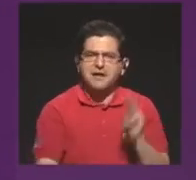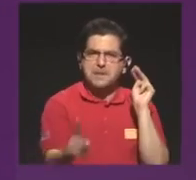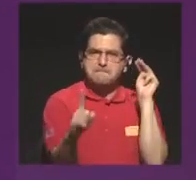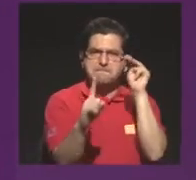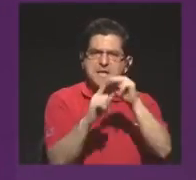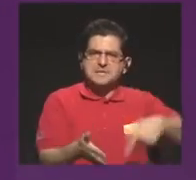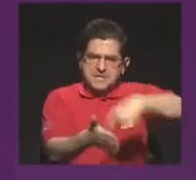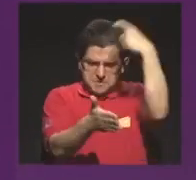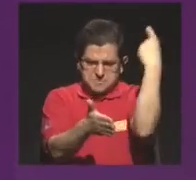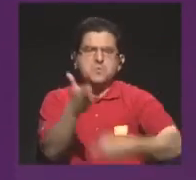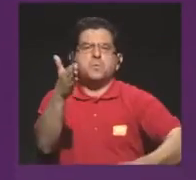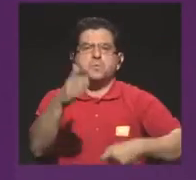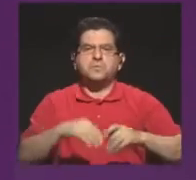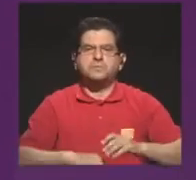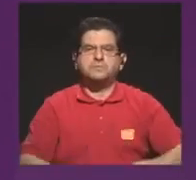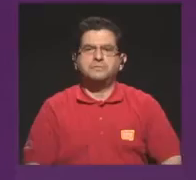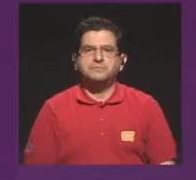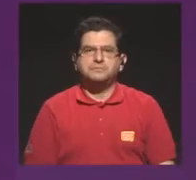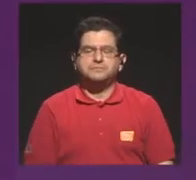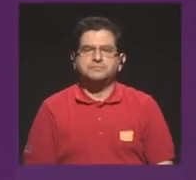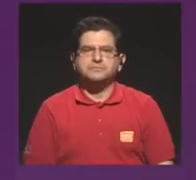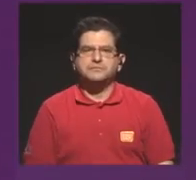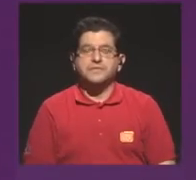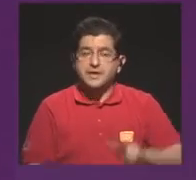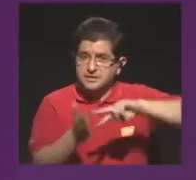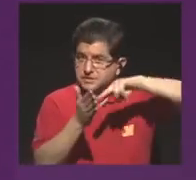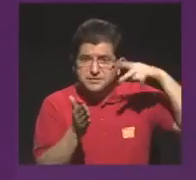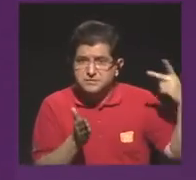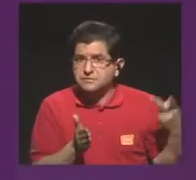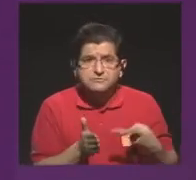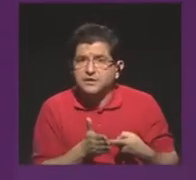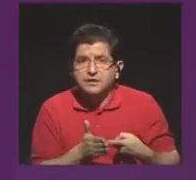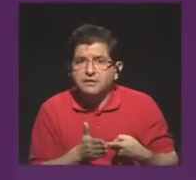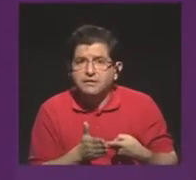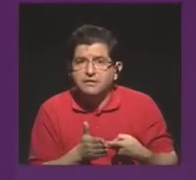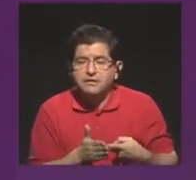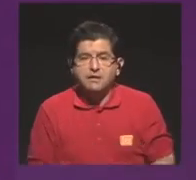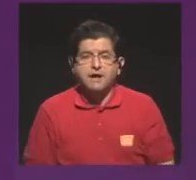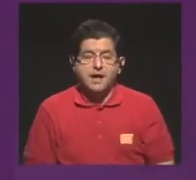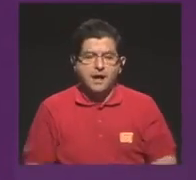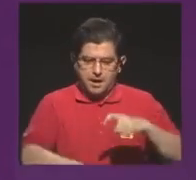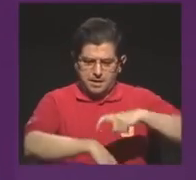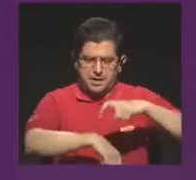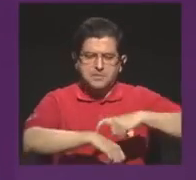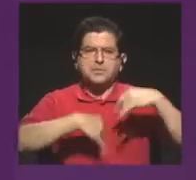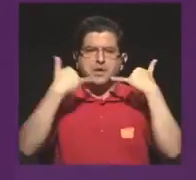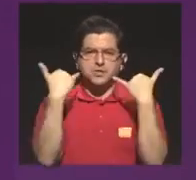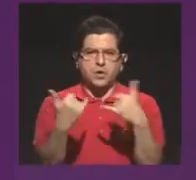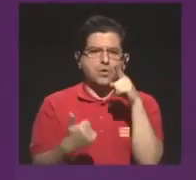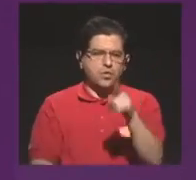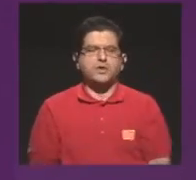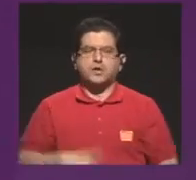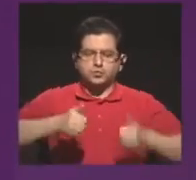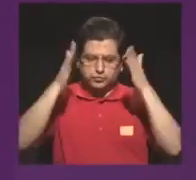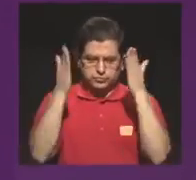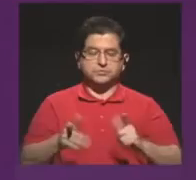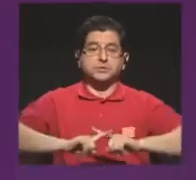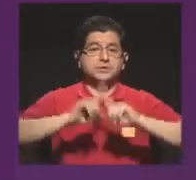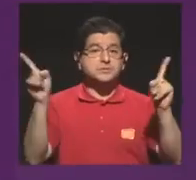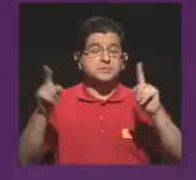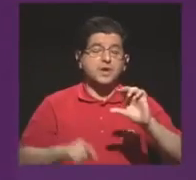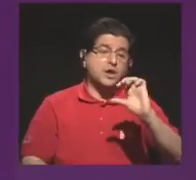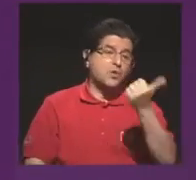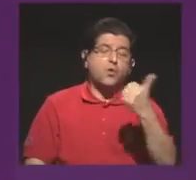mensaje contundente, ¿verdad? En términos de que es el momento de que ustedes se postulen. Pero el